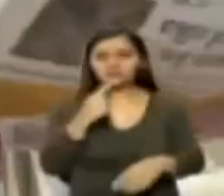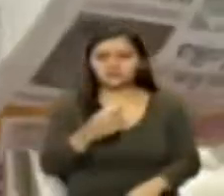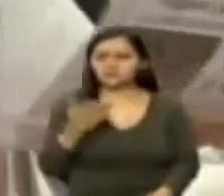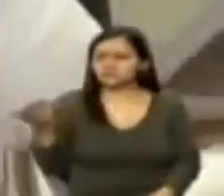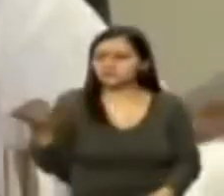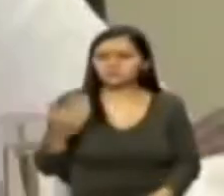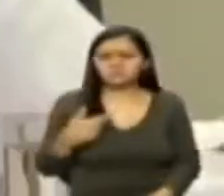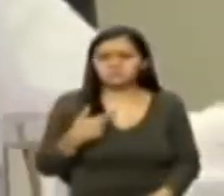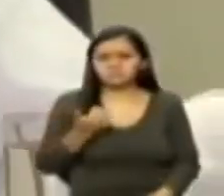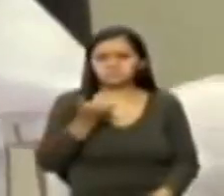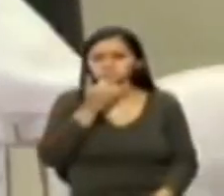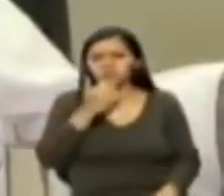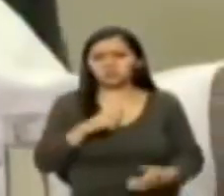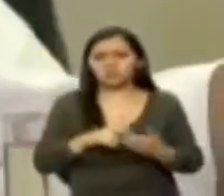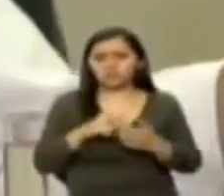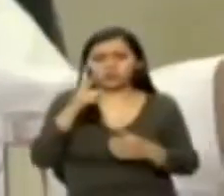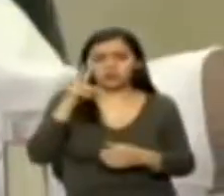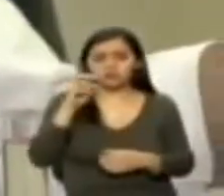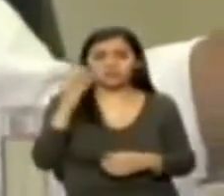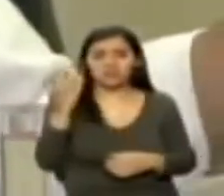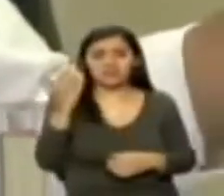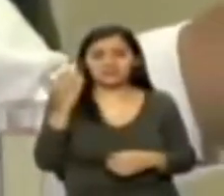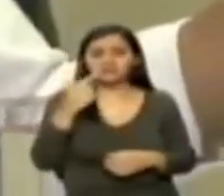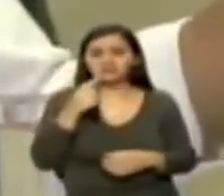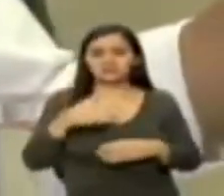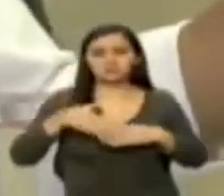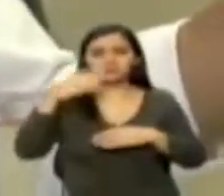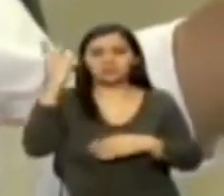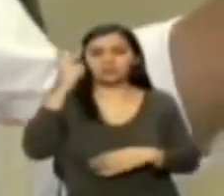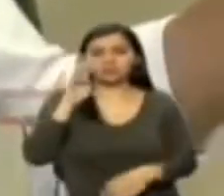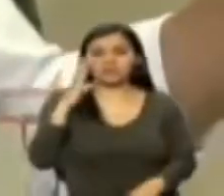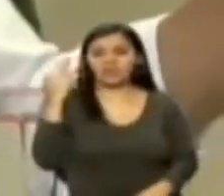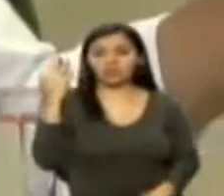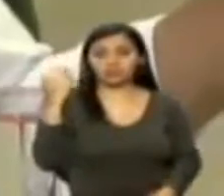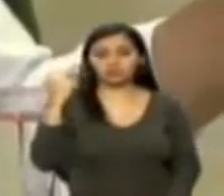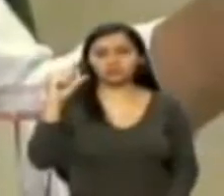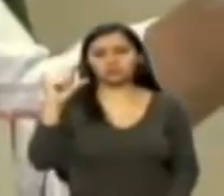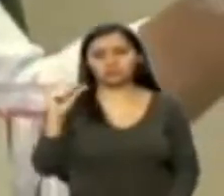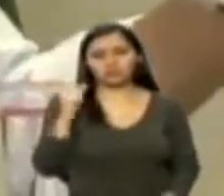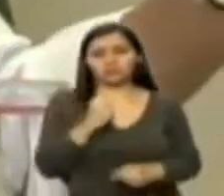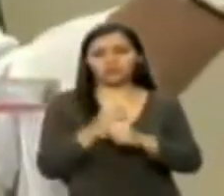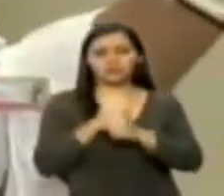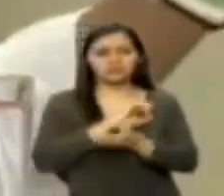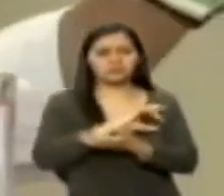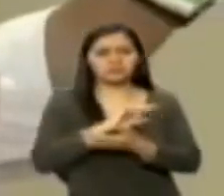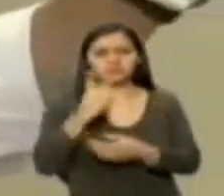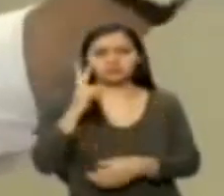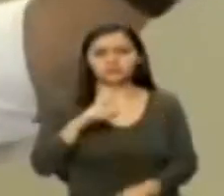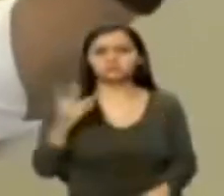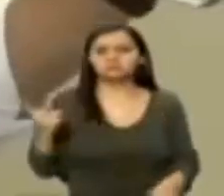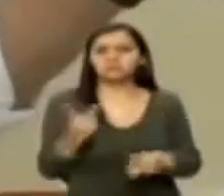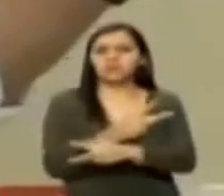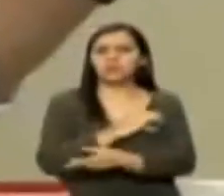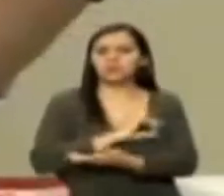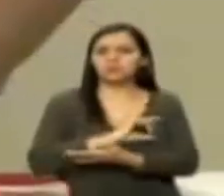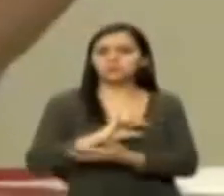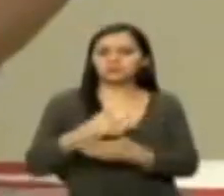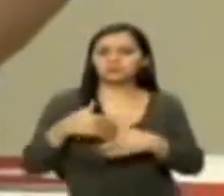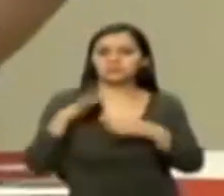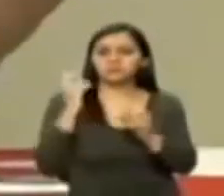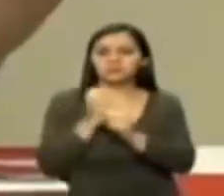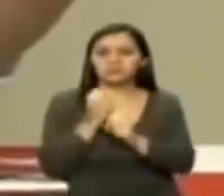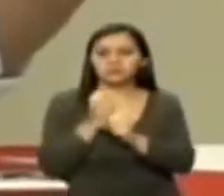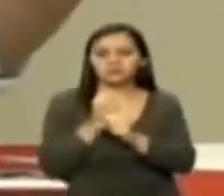calidad académica. 2015 con más desempleo que el 2014, primera página, siempre tratando de escandalizar. No dicen 2015 todavía con el menor desempleo de la